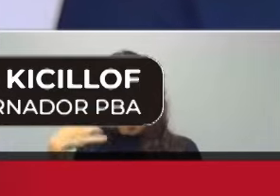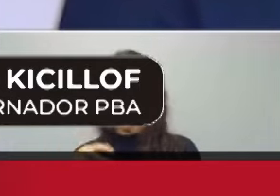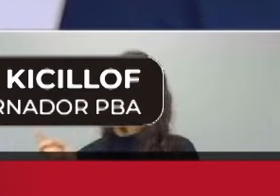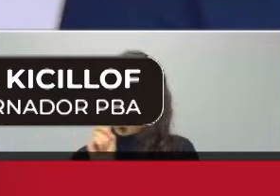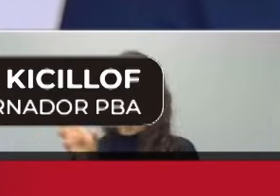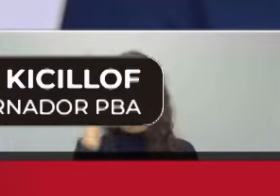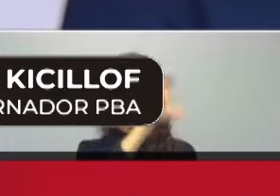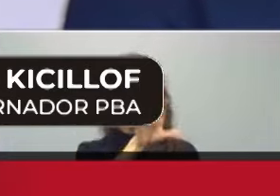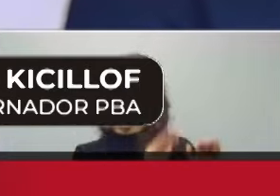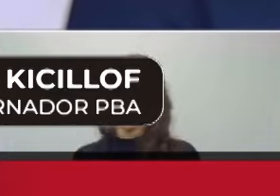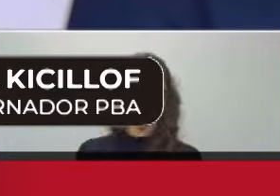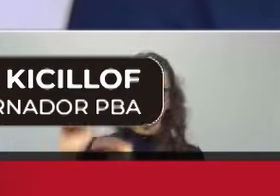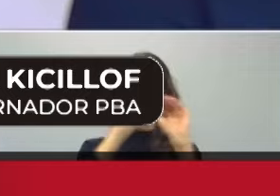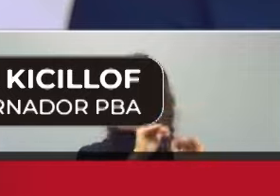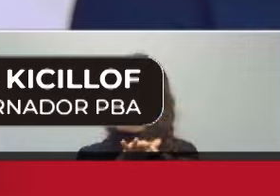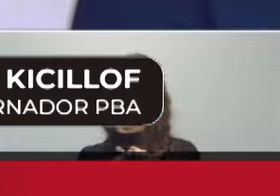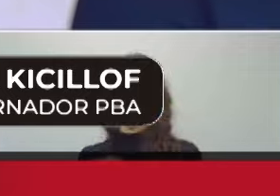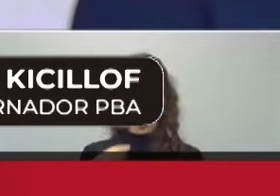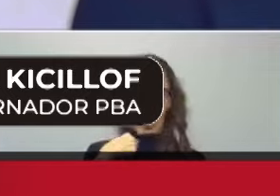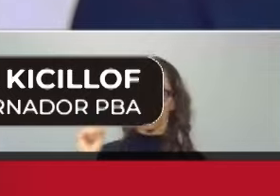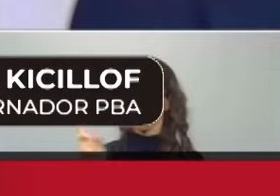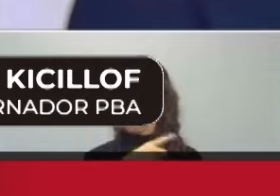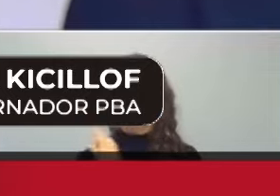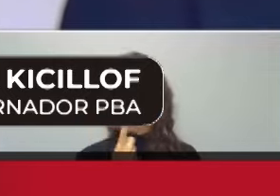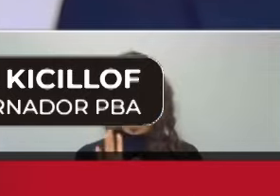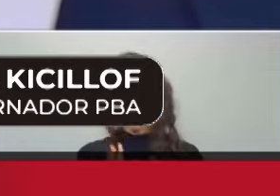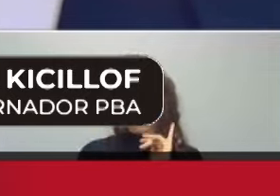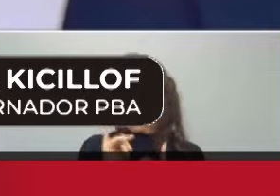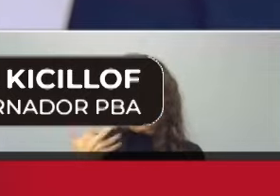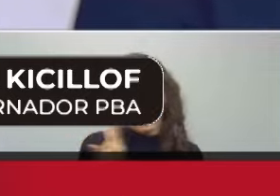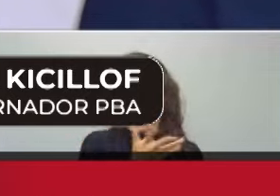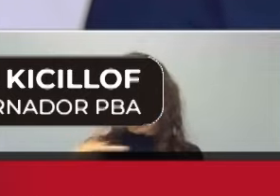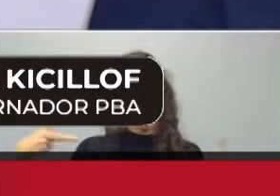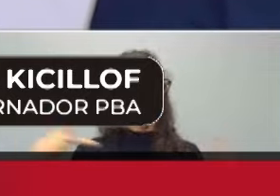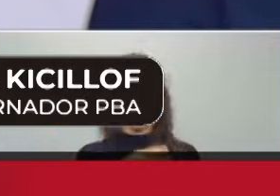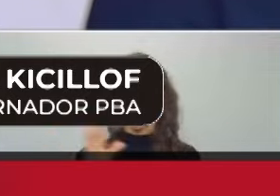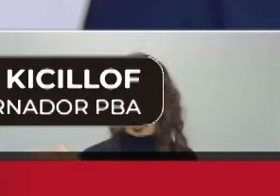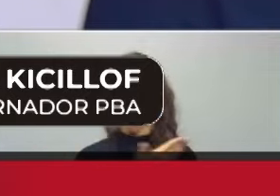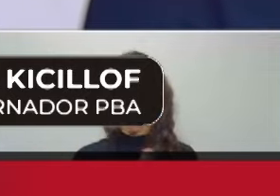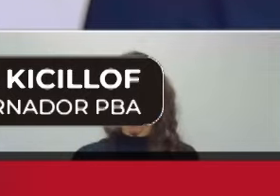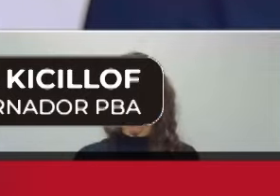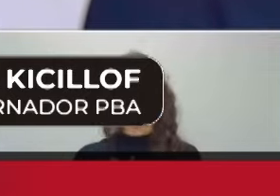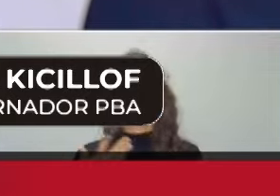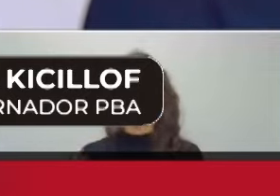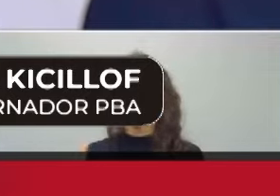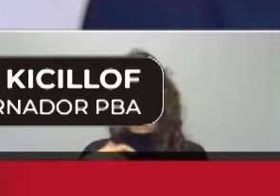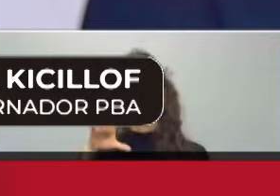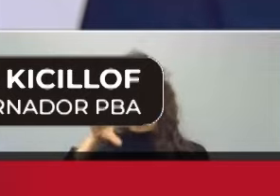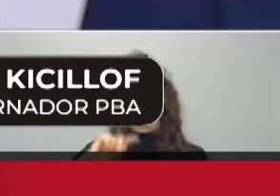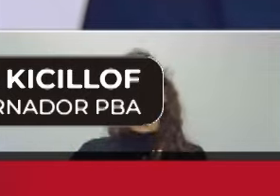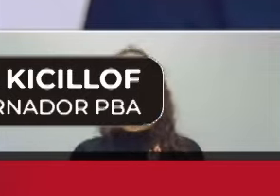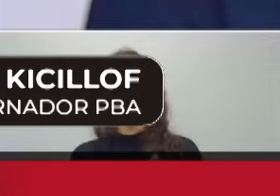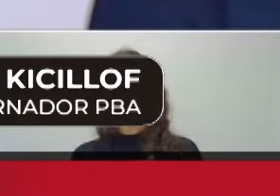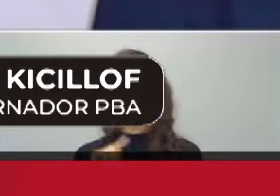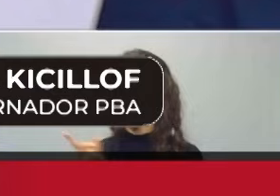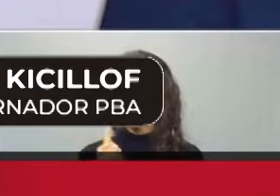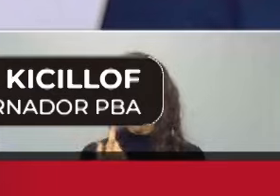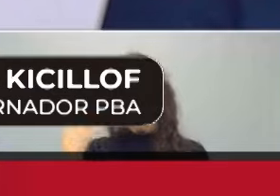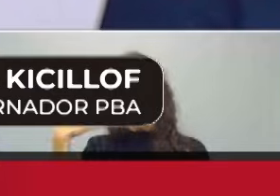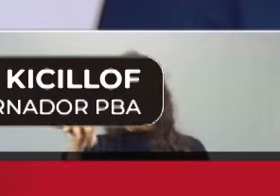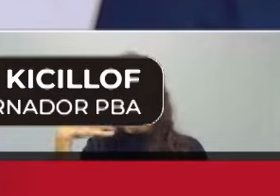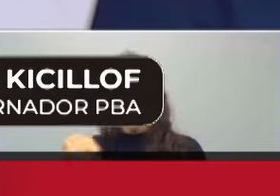de las provincias argentinas. Esto ha ocurrido de manera generalizada. Por eso tampoco la provincia de Buenos Aires es la única